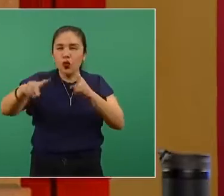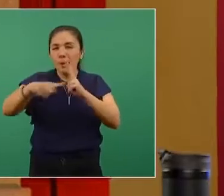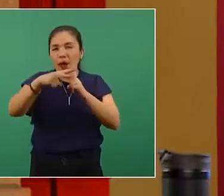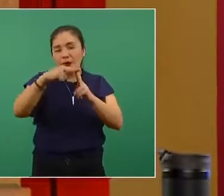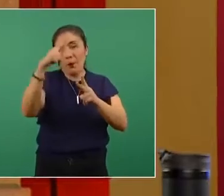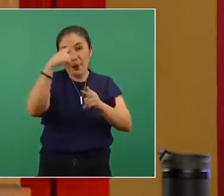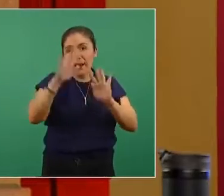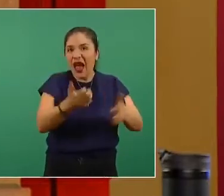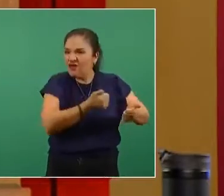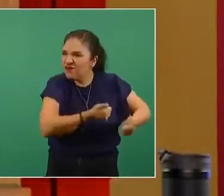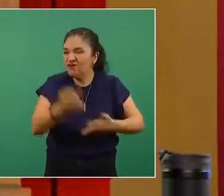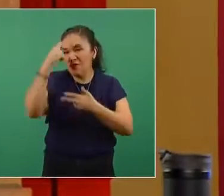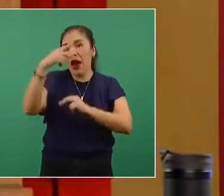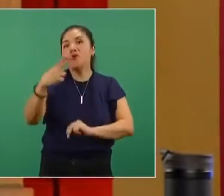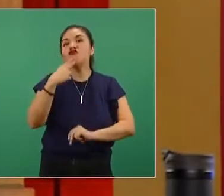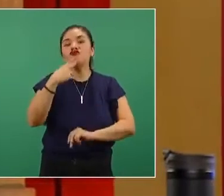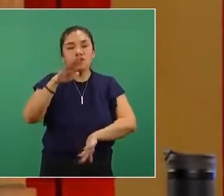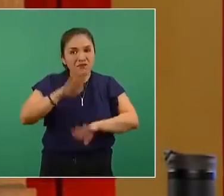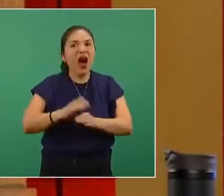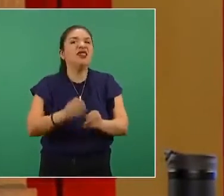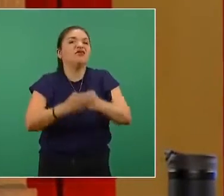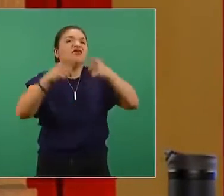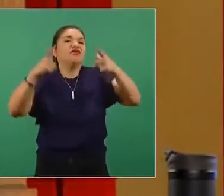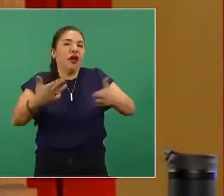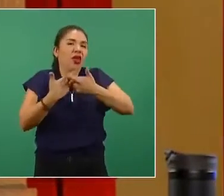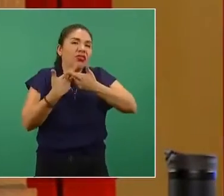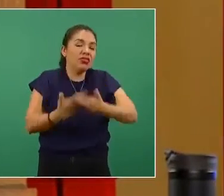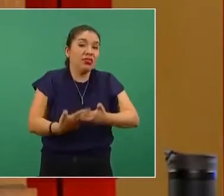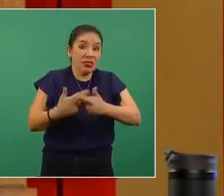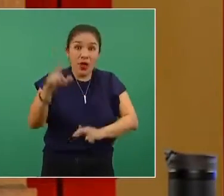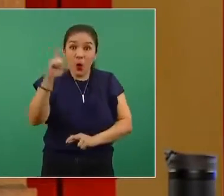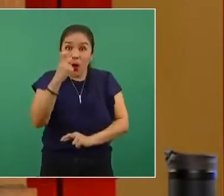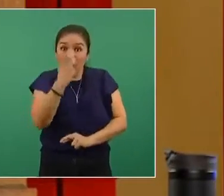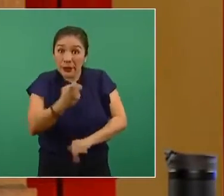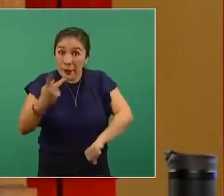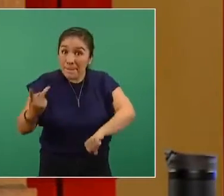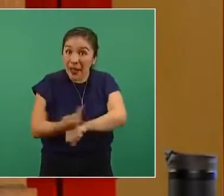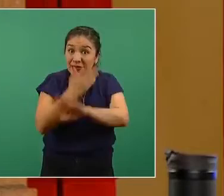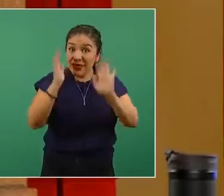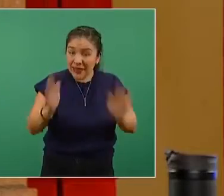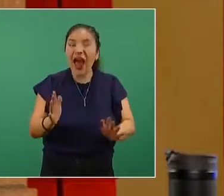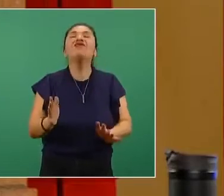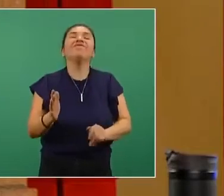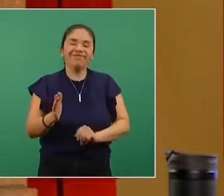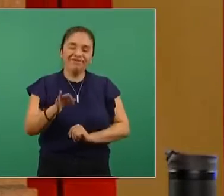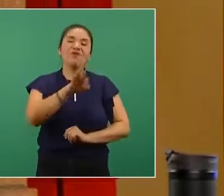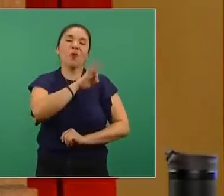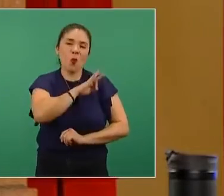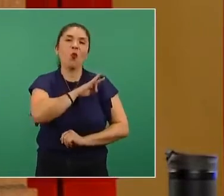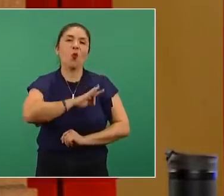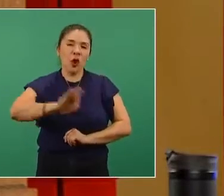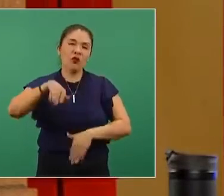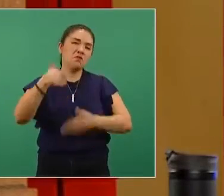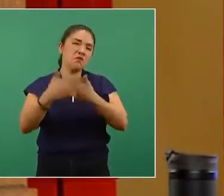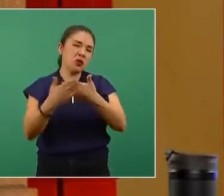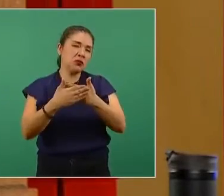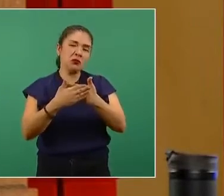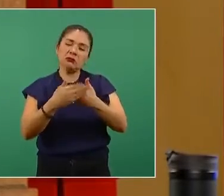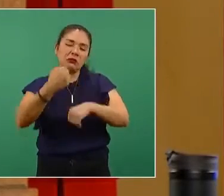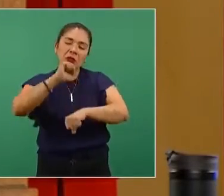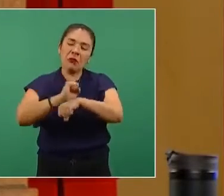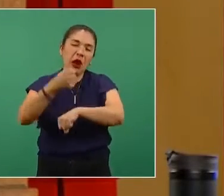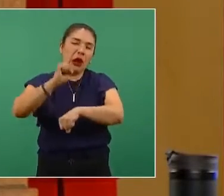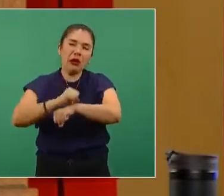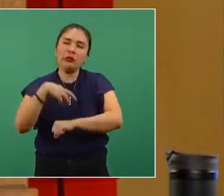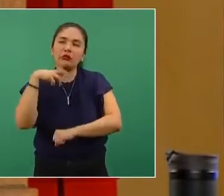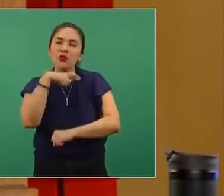liberadas para su uso en cantidades mucho mayores. Cuando esto ocurra, vamos a tener la posibilidad, y esto es en las próximas muy pocas